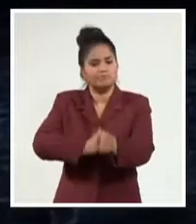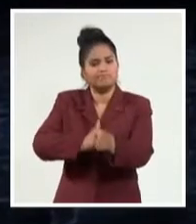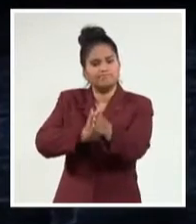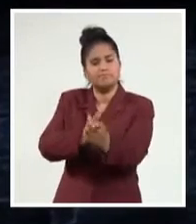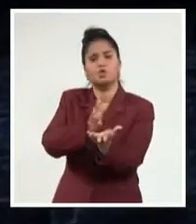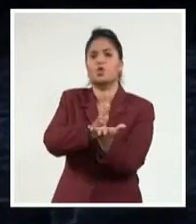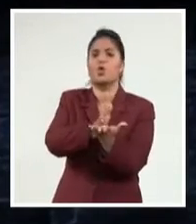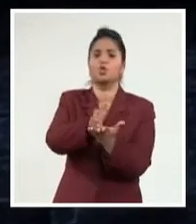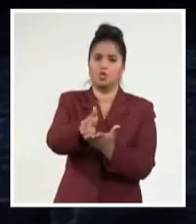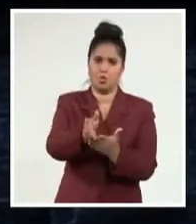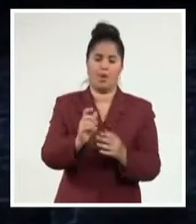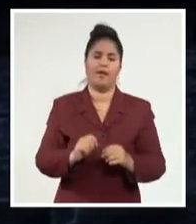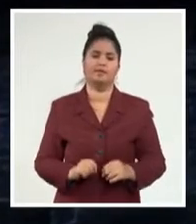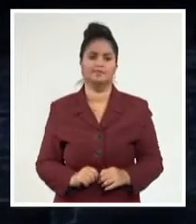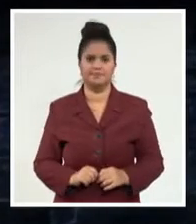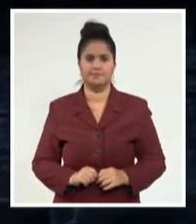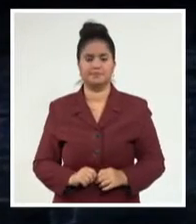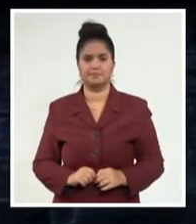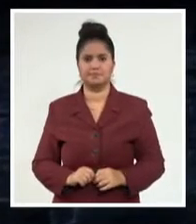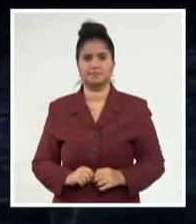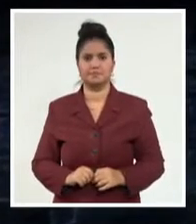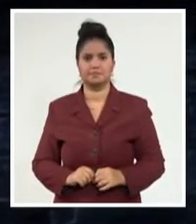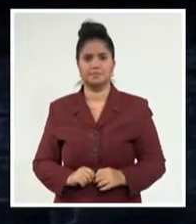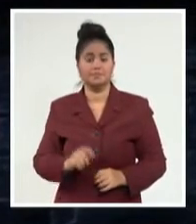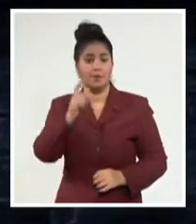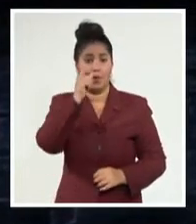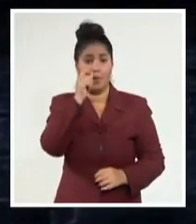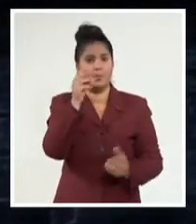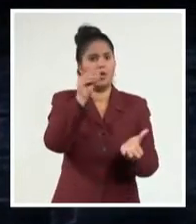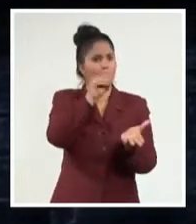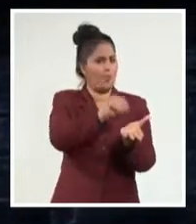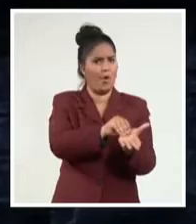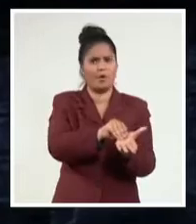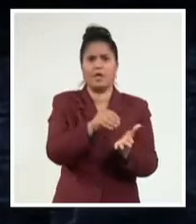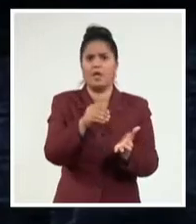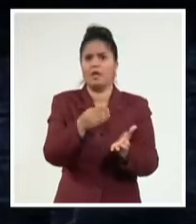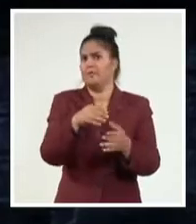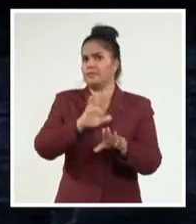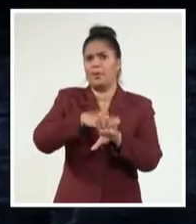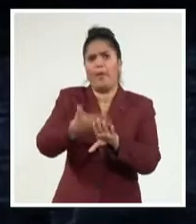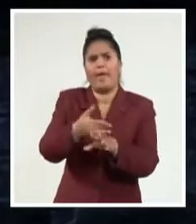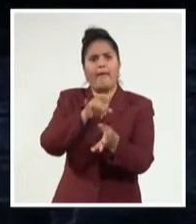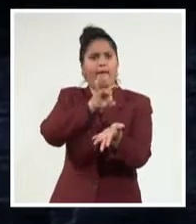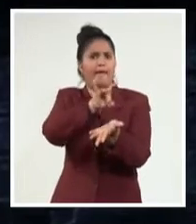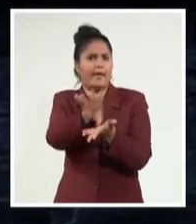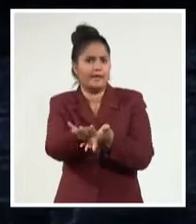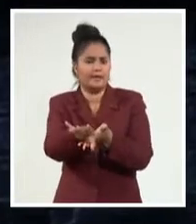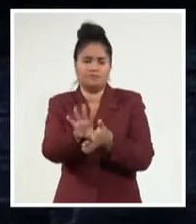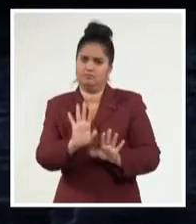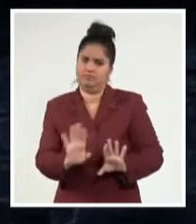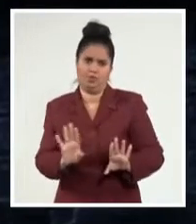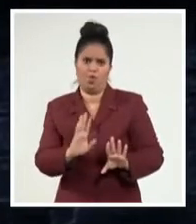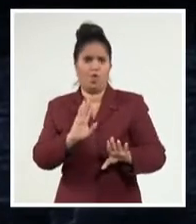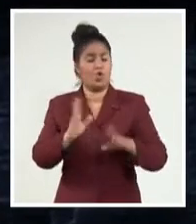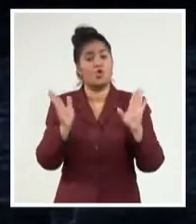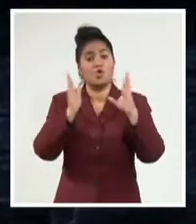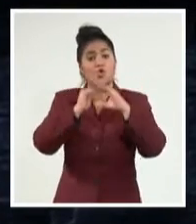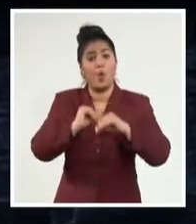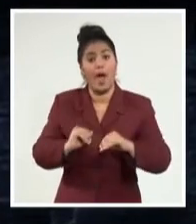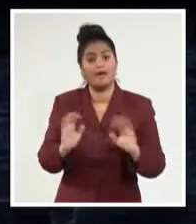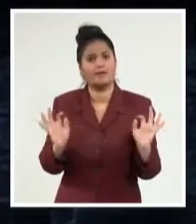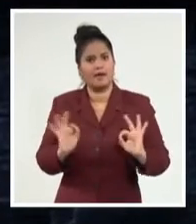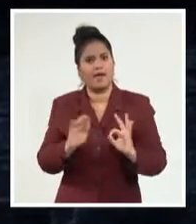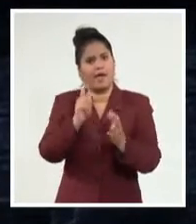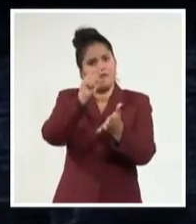importan los nombramientos de Castillo, ponga quien ponga, de cualquier tolda política, ideología extremista o moderada, con